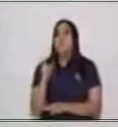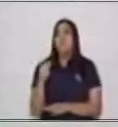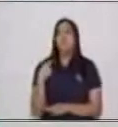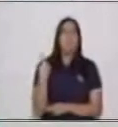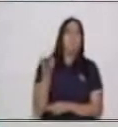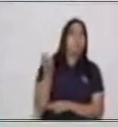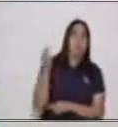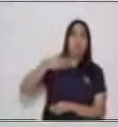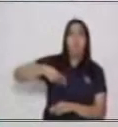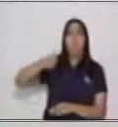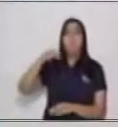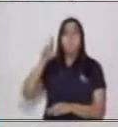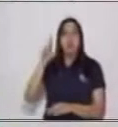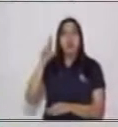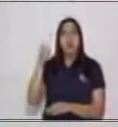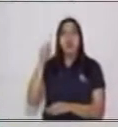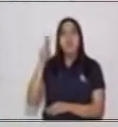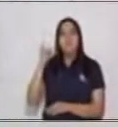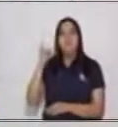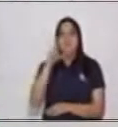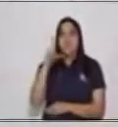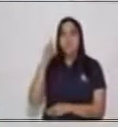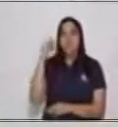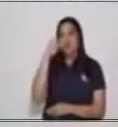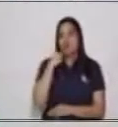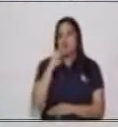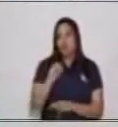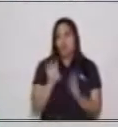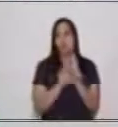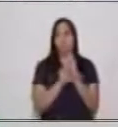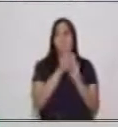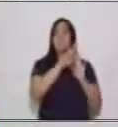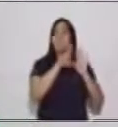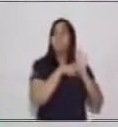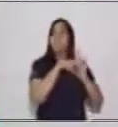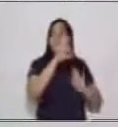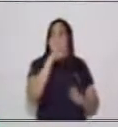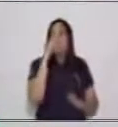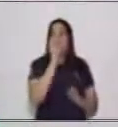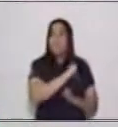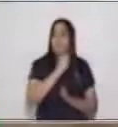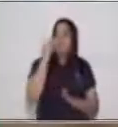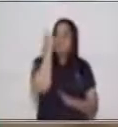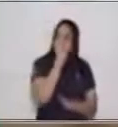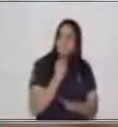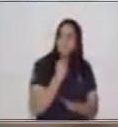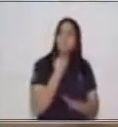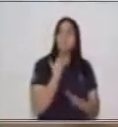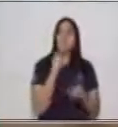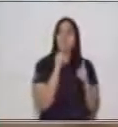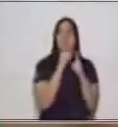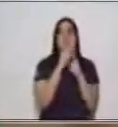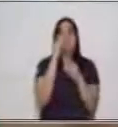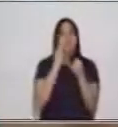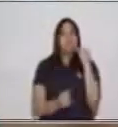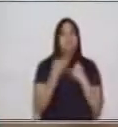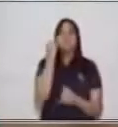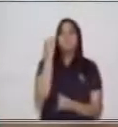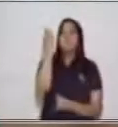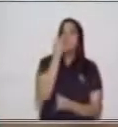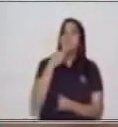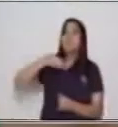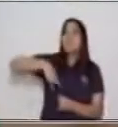maravilloso. Regla número 3 es que vas a escribir con S las palabras terminadas en ismo. Por